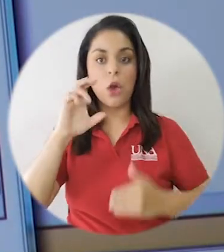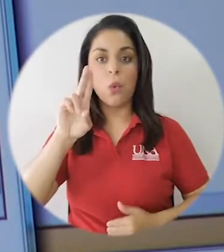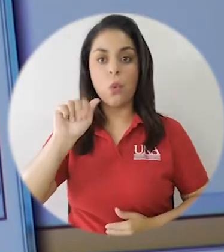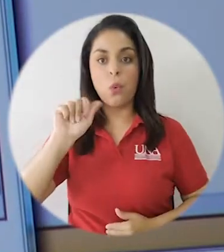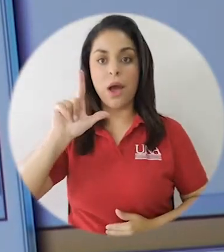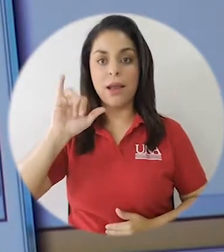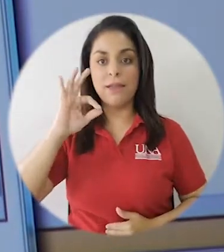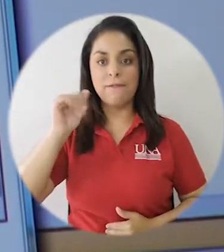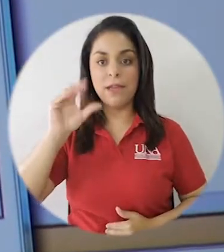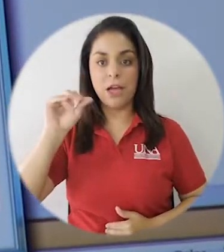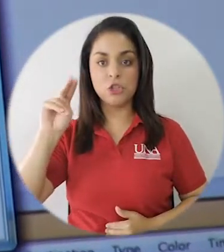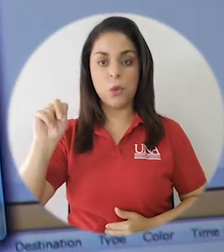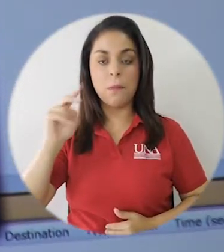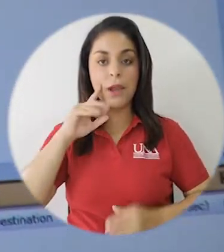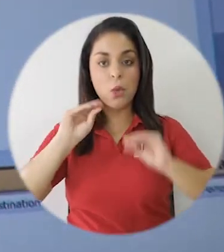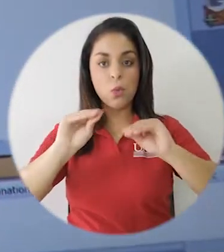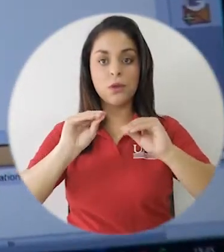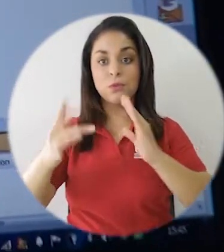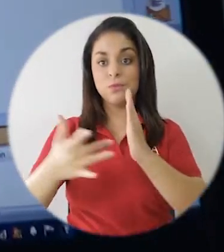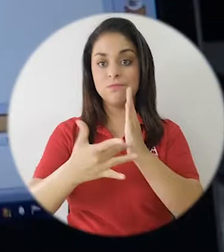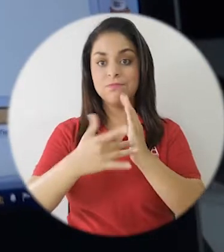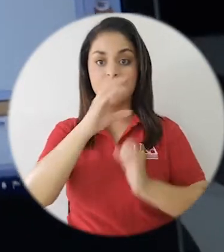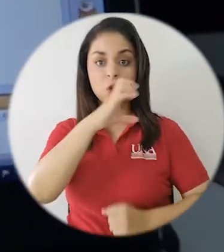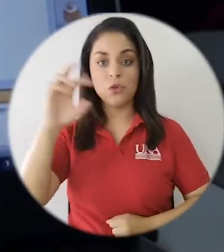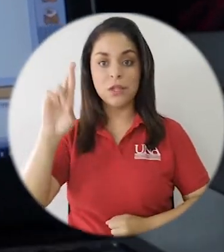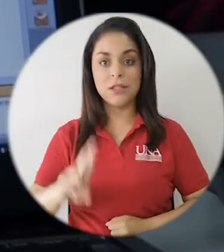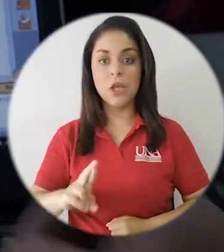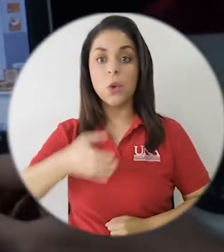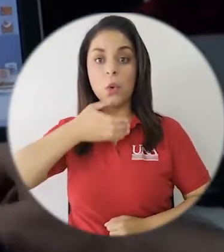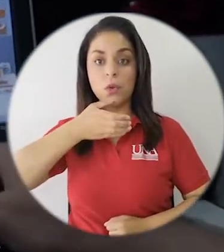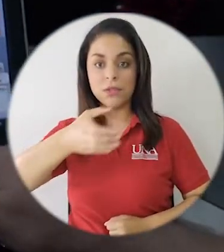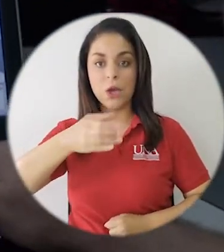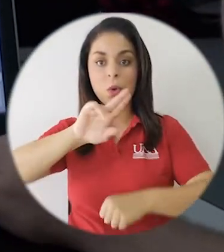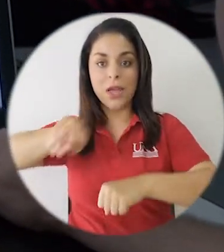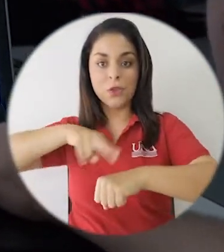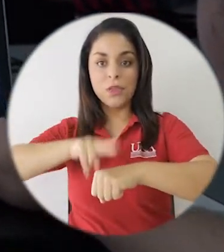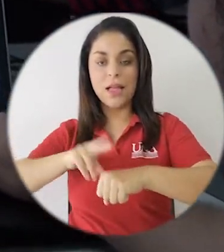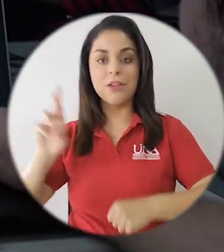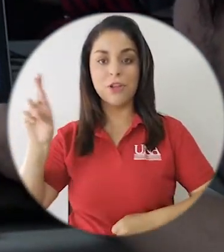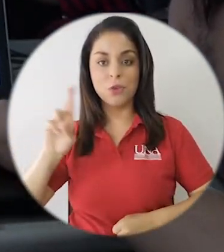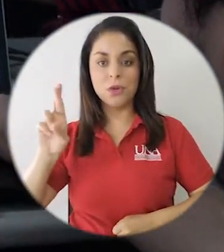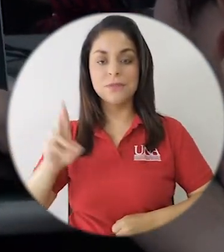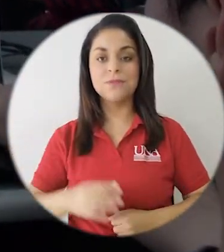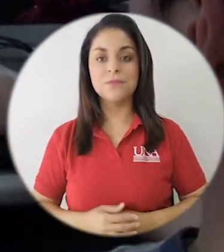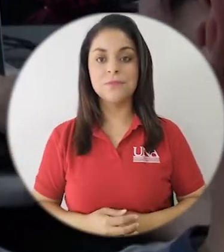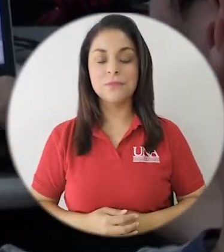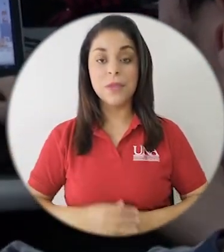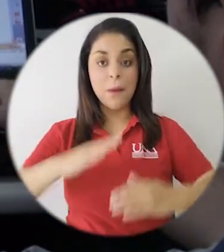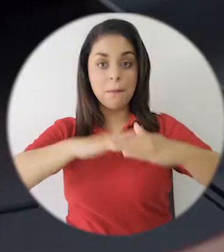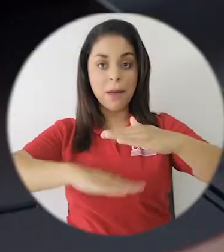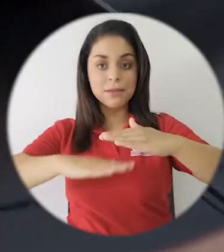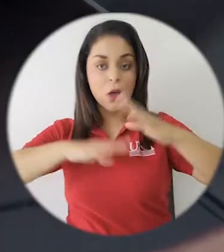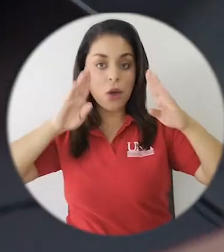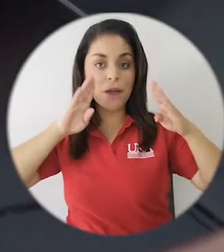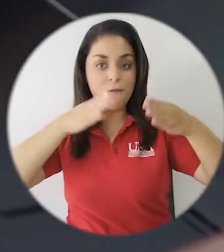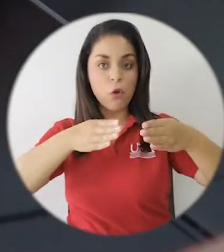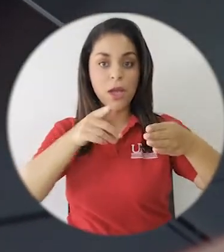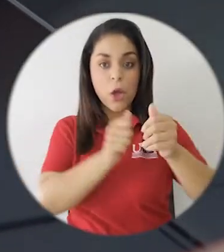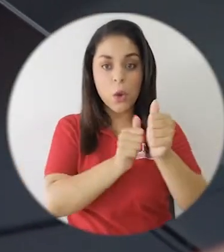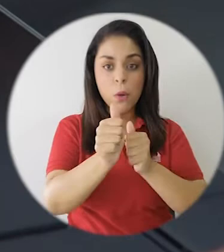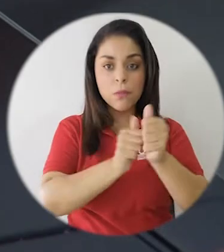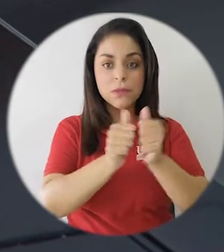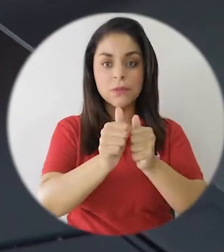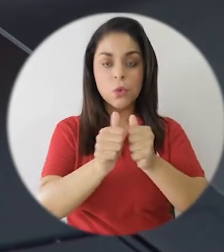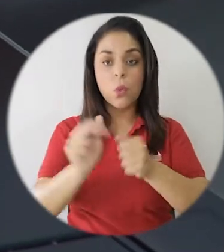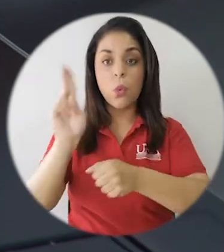el estándar de cualificación para la educación técnica costarricense del Consejo Nacional de Rectores. Basado en un